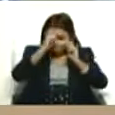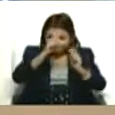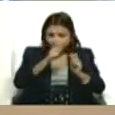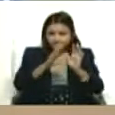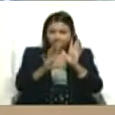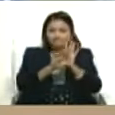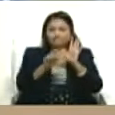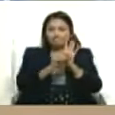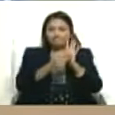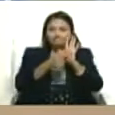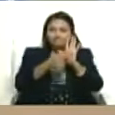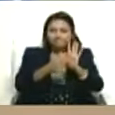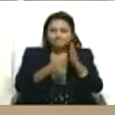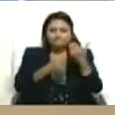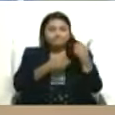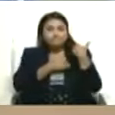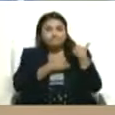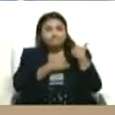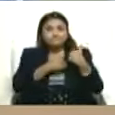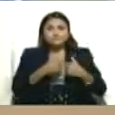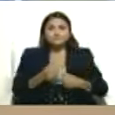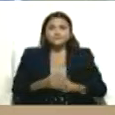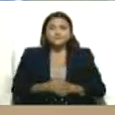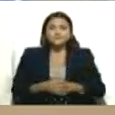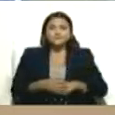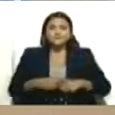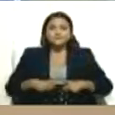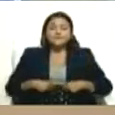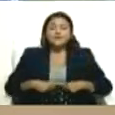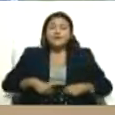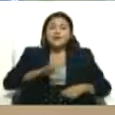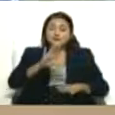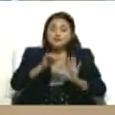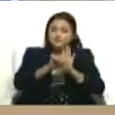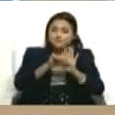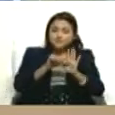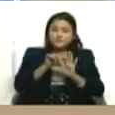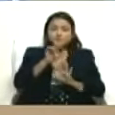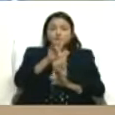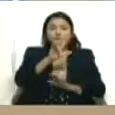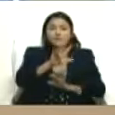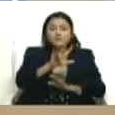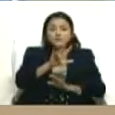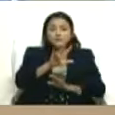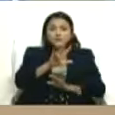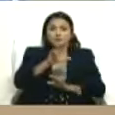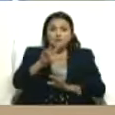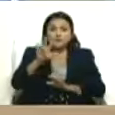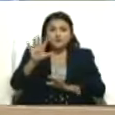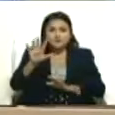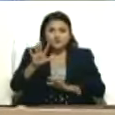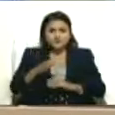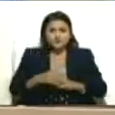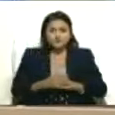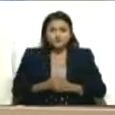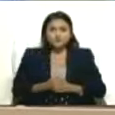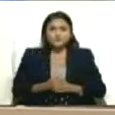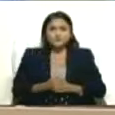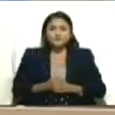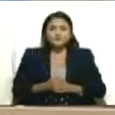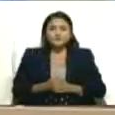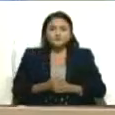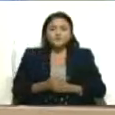República Bolivariana de Venezuela, conforme a lo previsto en el artículo 335 constitucional, el